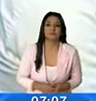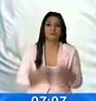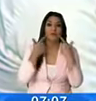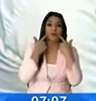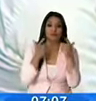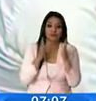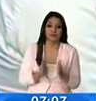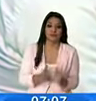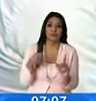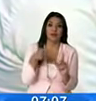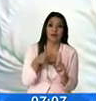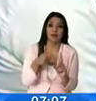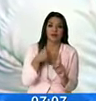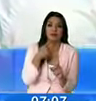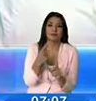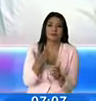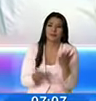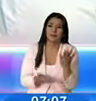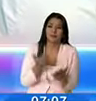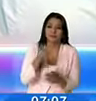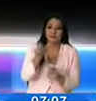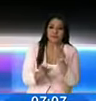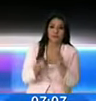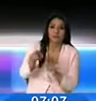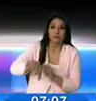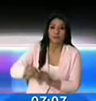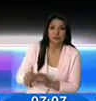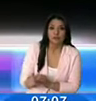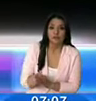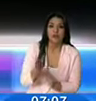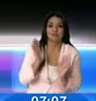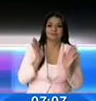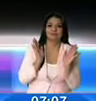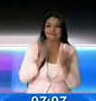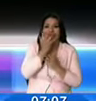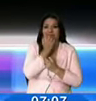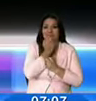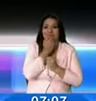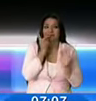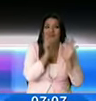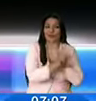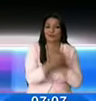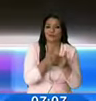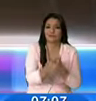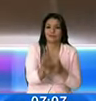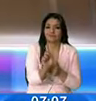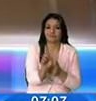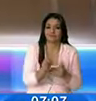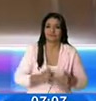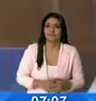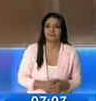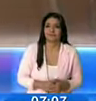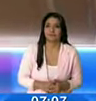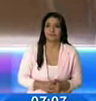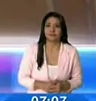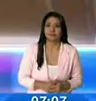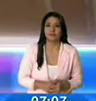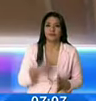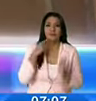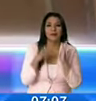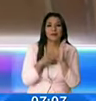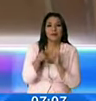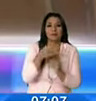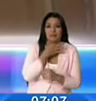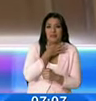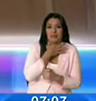Víctor González, en ocasiones los perjudicados prefieren no continuar con el proceso penal. En algunas veces por temor y en